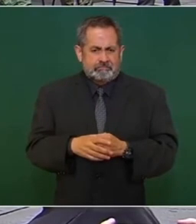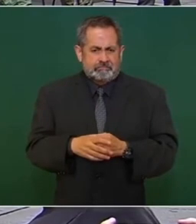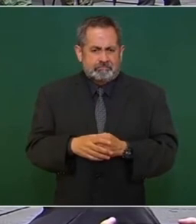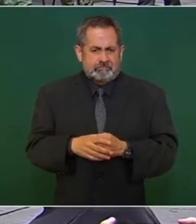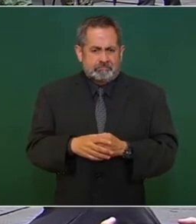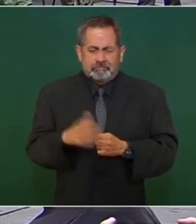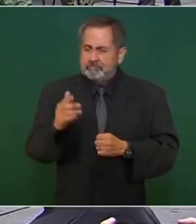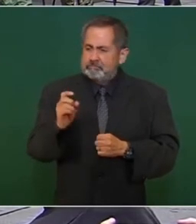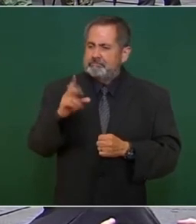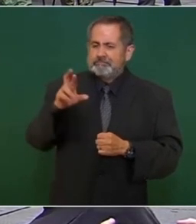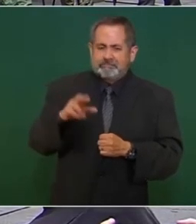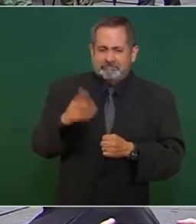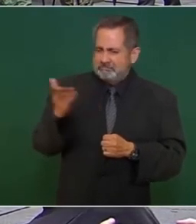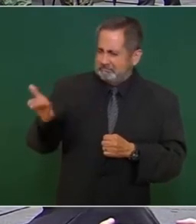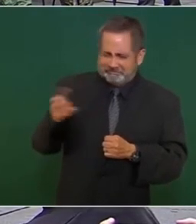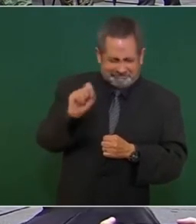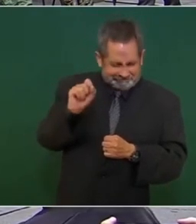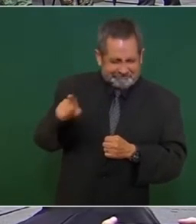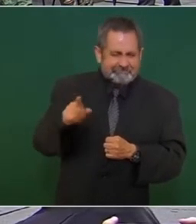al doctor,